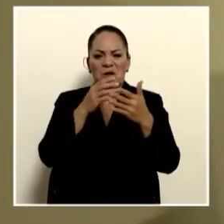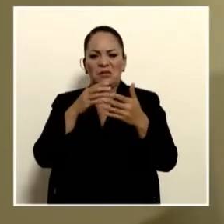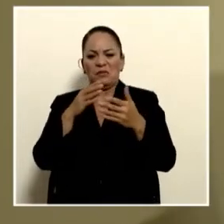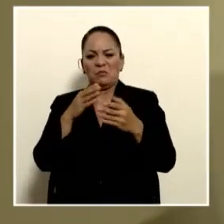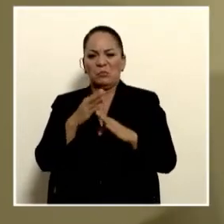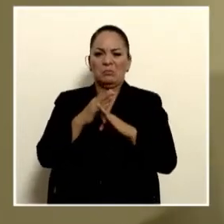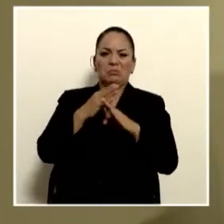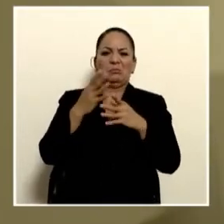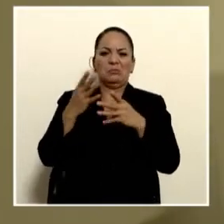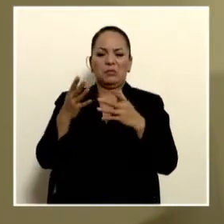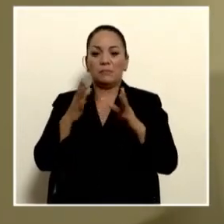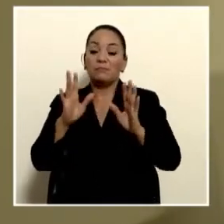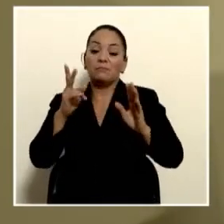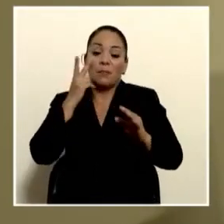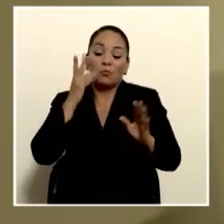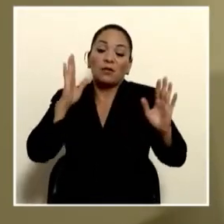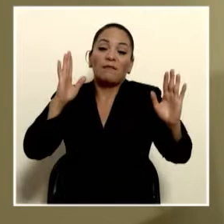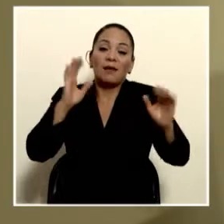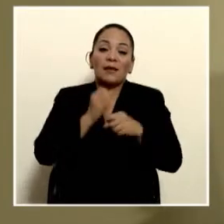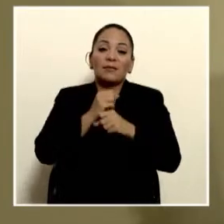Vamos a ver si nos meten un salacuartazo.